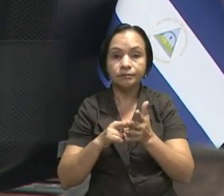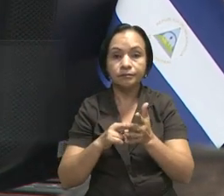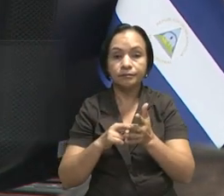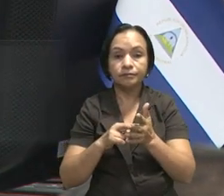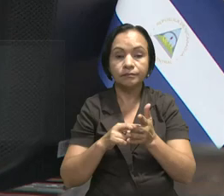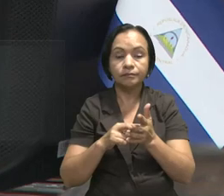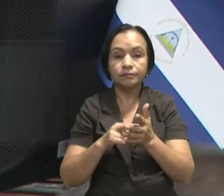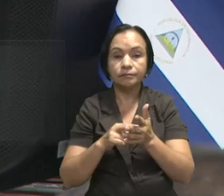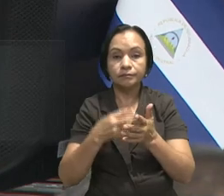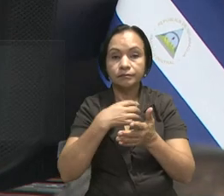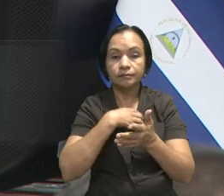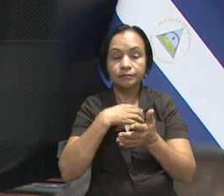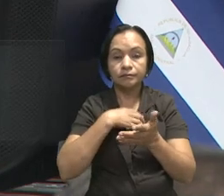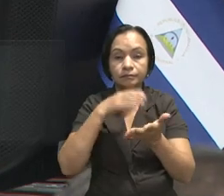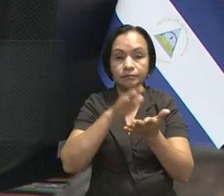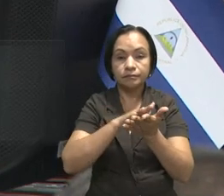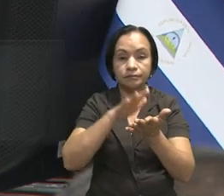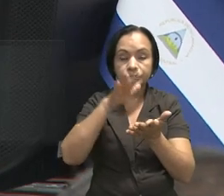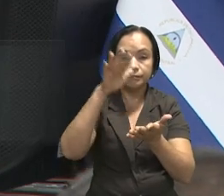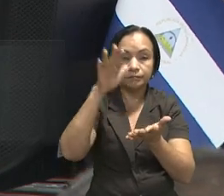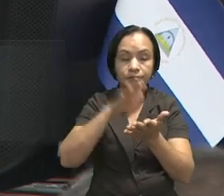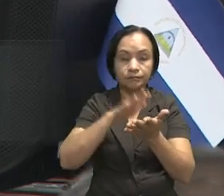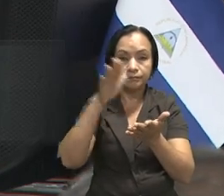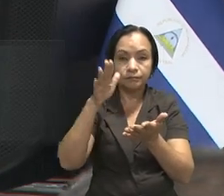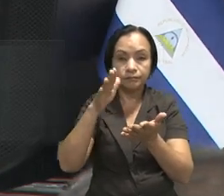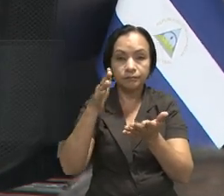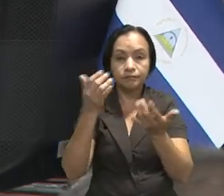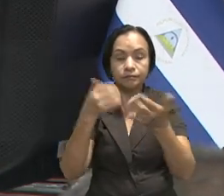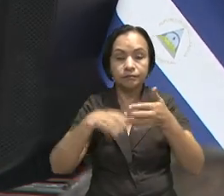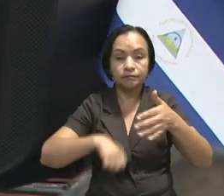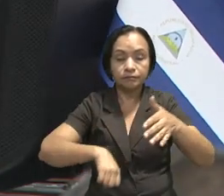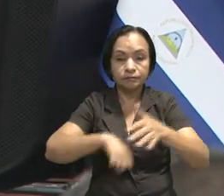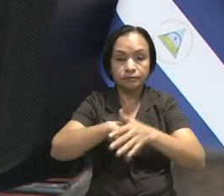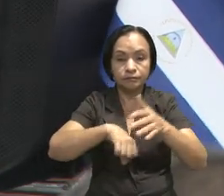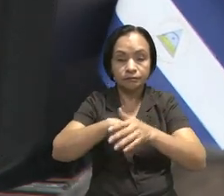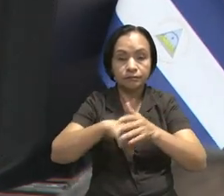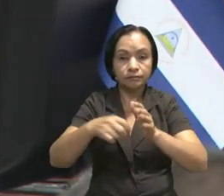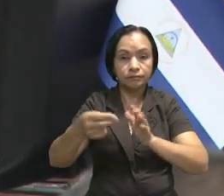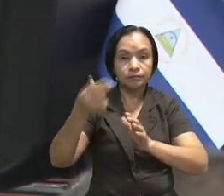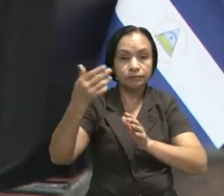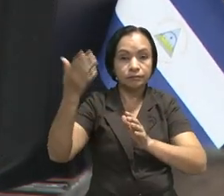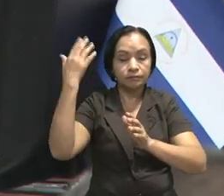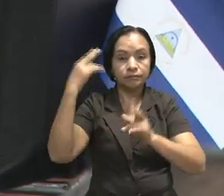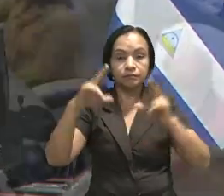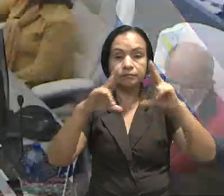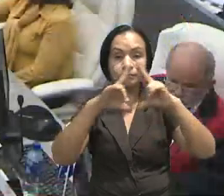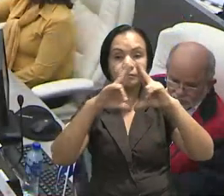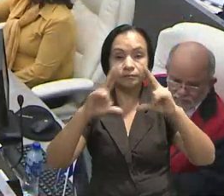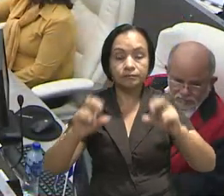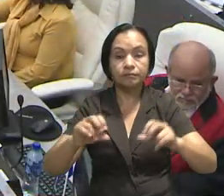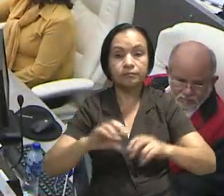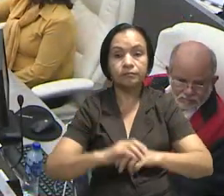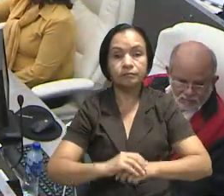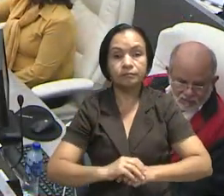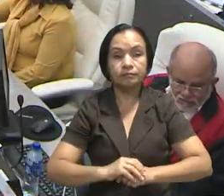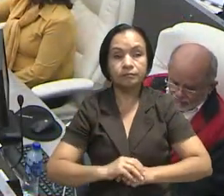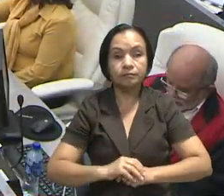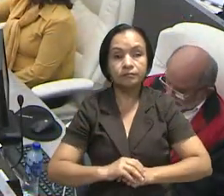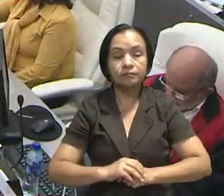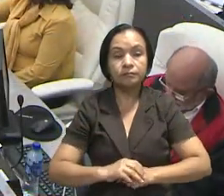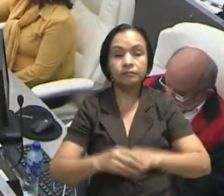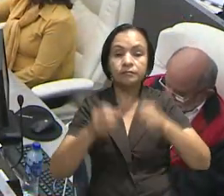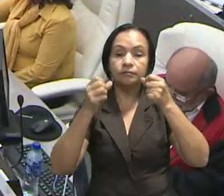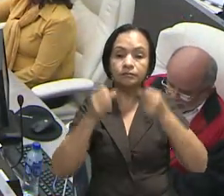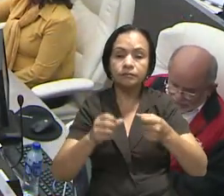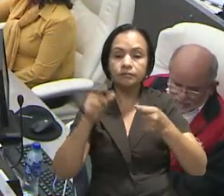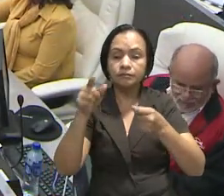una de nuestras glorias del fútbol, de la historia del fútbol nicaragüense. Ahí estuvo